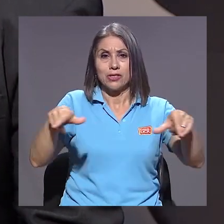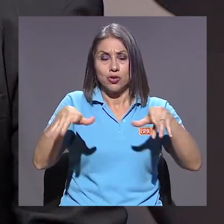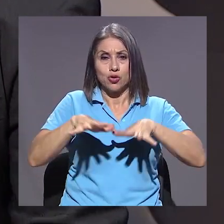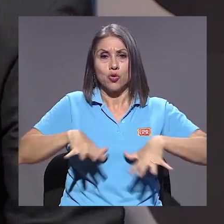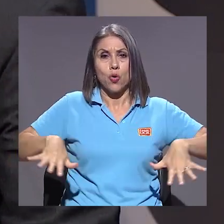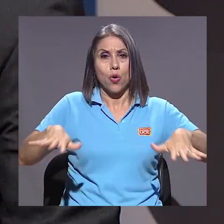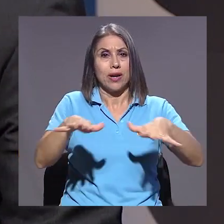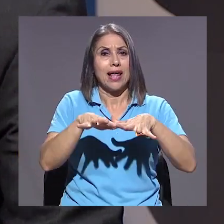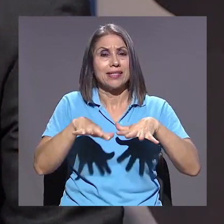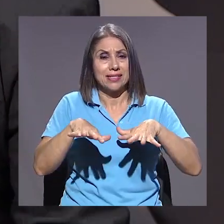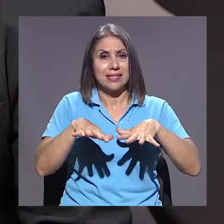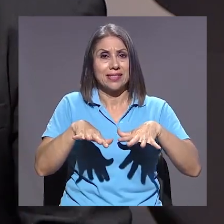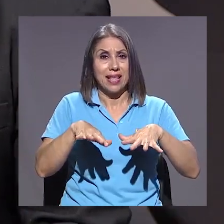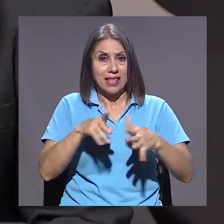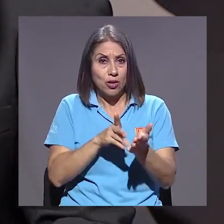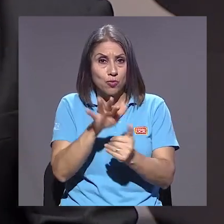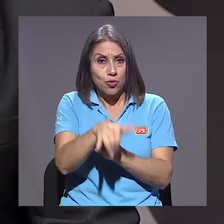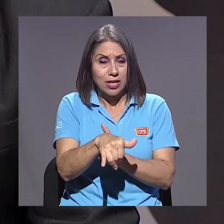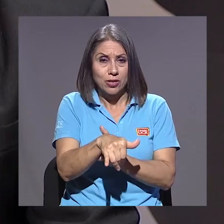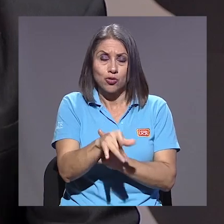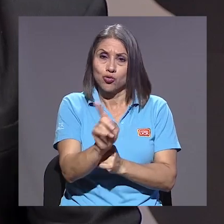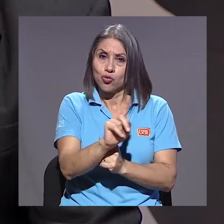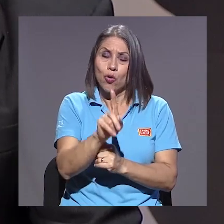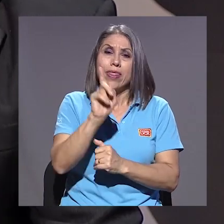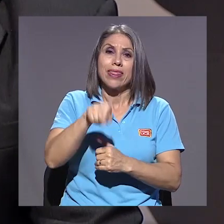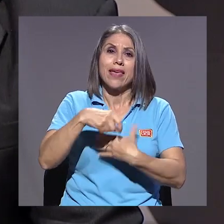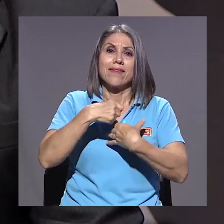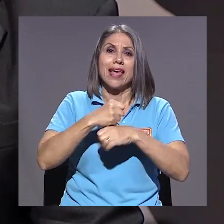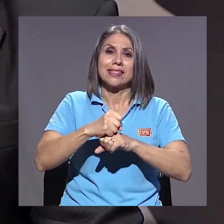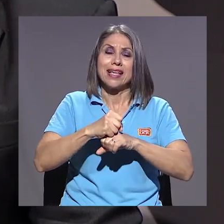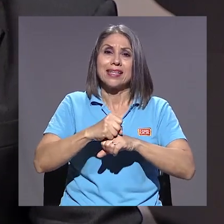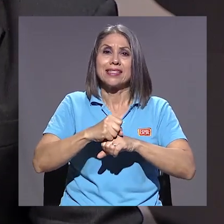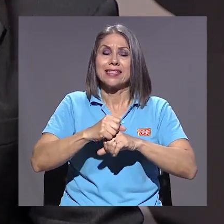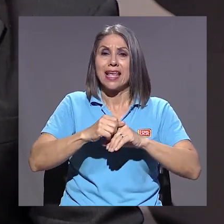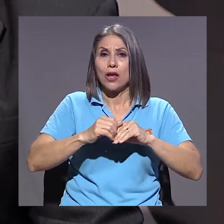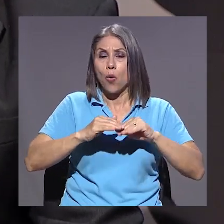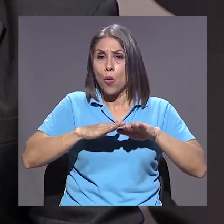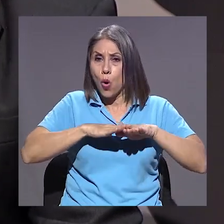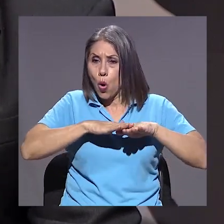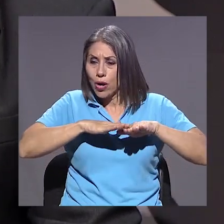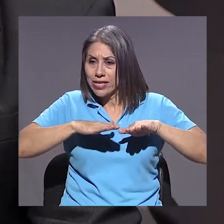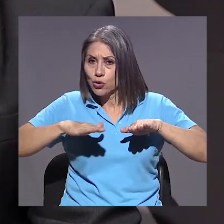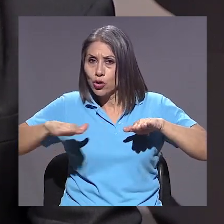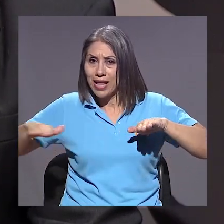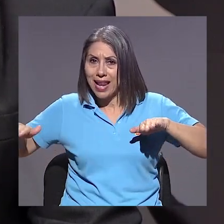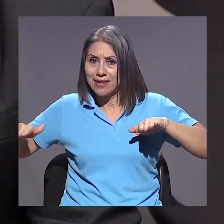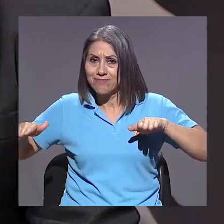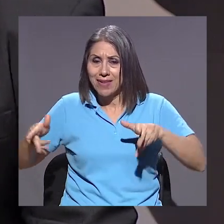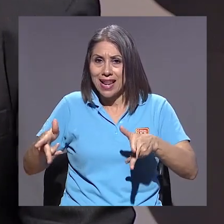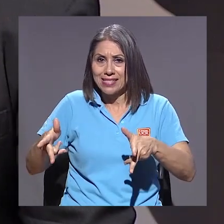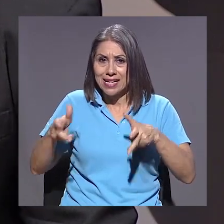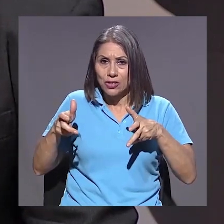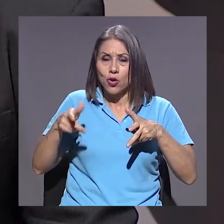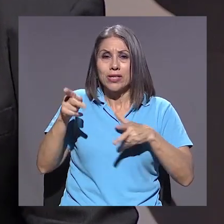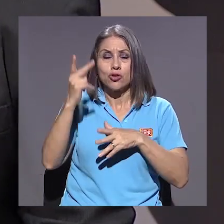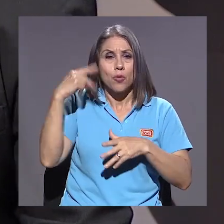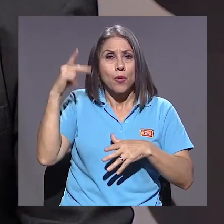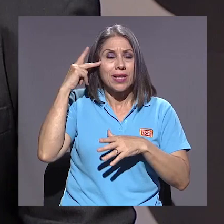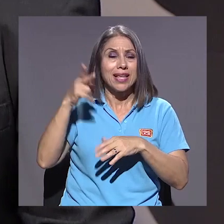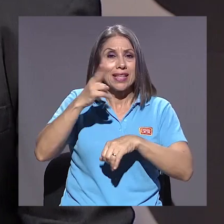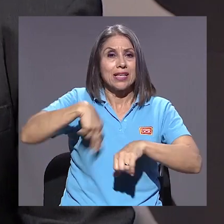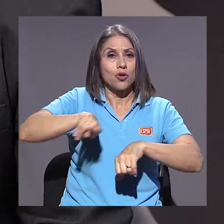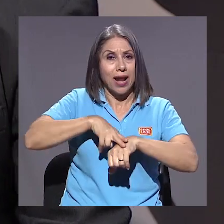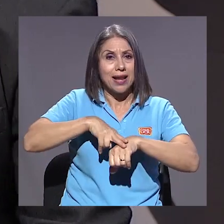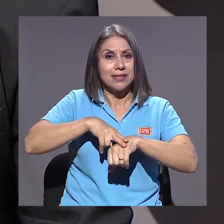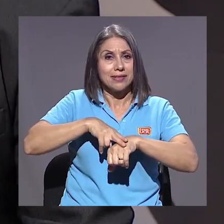donde se tienen los proyectos, sino que tiene que hacerse horizontal la extracción. Esas son políticas nacionales. En el campo ambiental, por